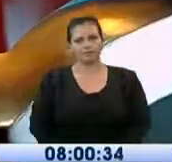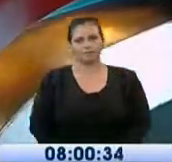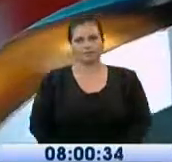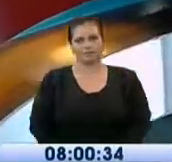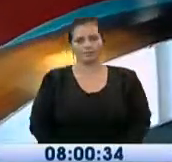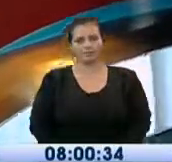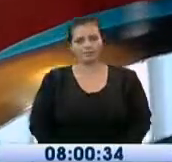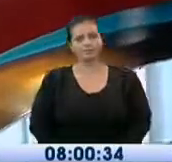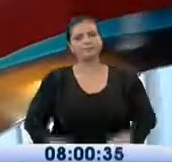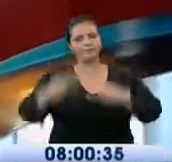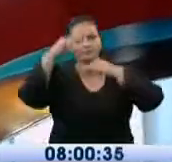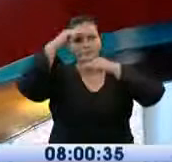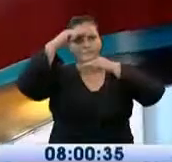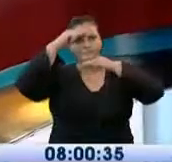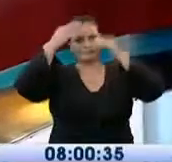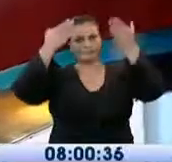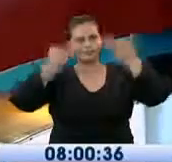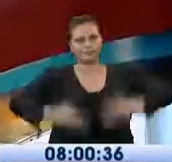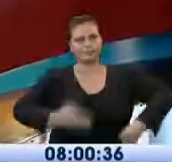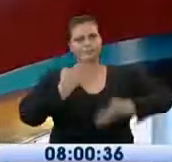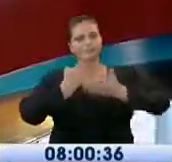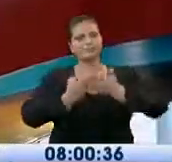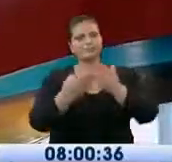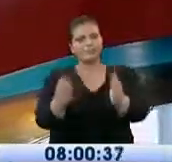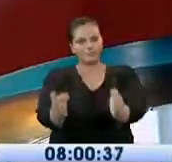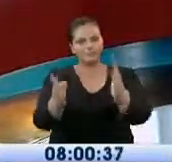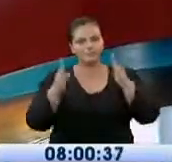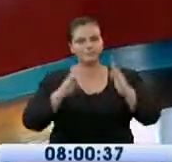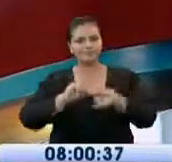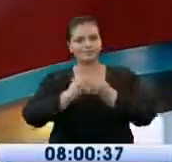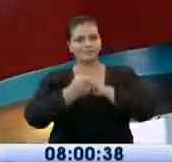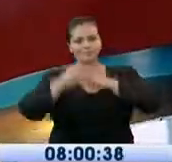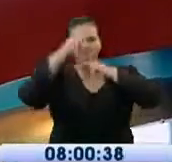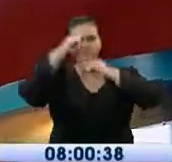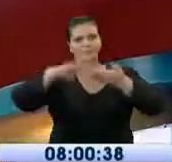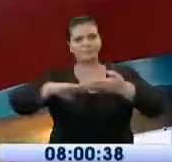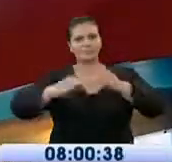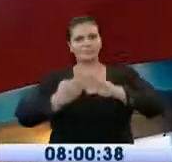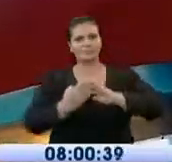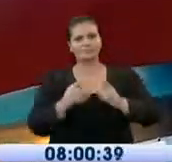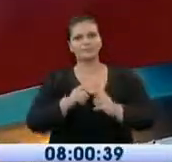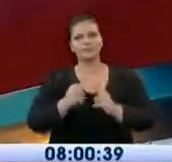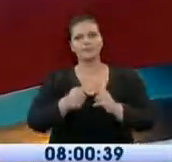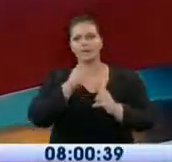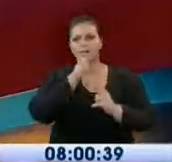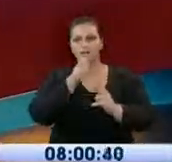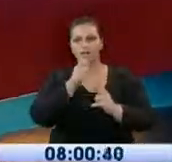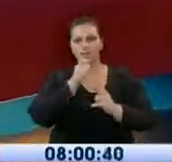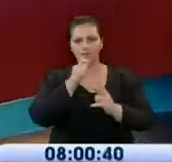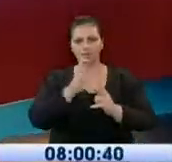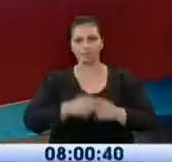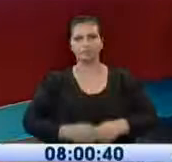Amigos, así concluimos. Gracias por habernos acompañado. Lo que sigue, la noticia de la comunidad. Con Hugo Gavilanes